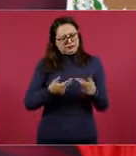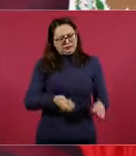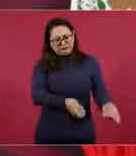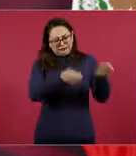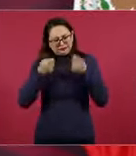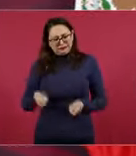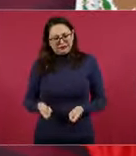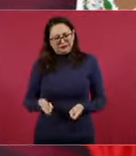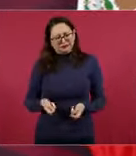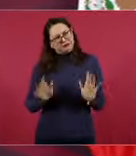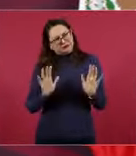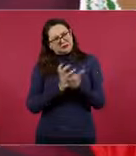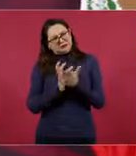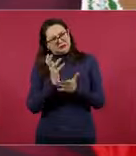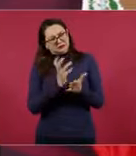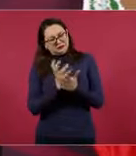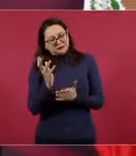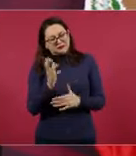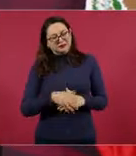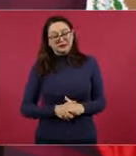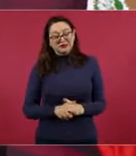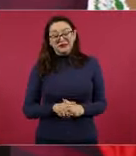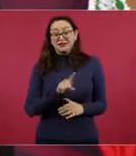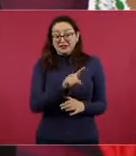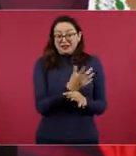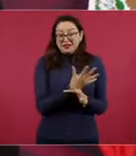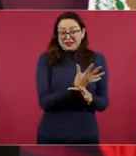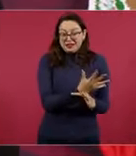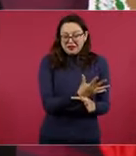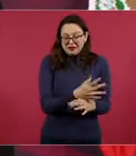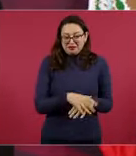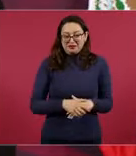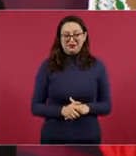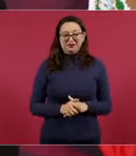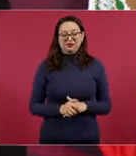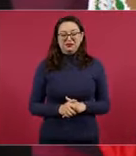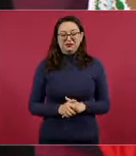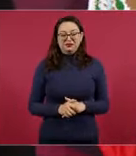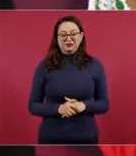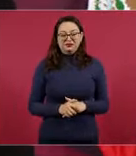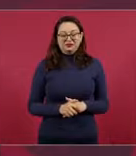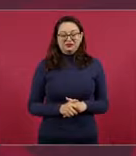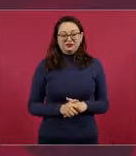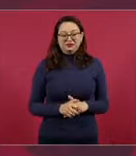porque en esa ocasión había dicho que iba a expropiar Banamex. Pero